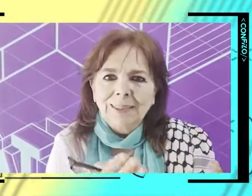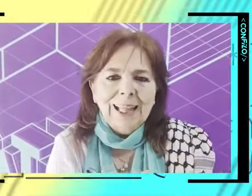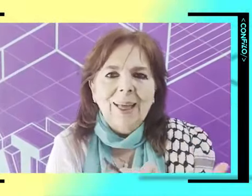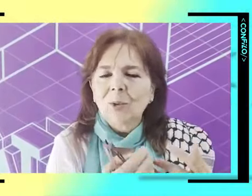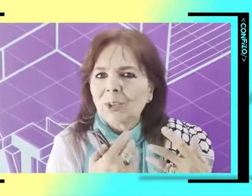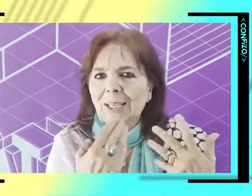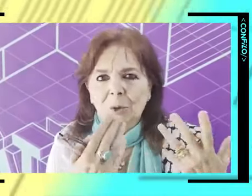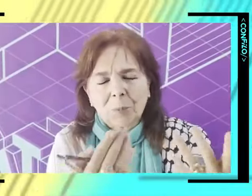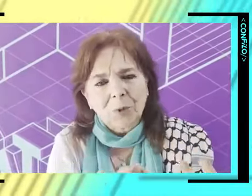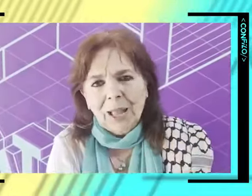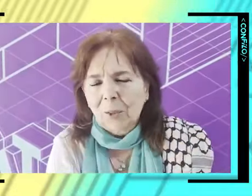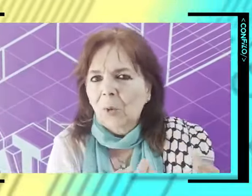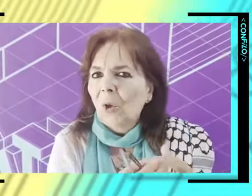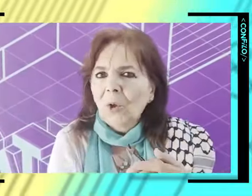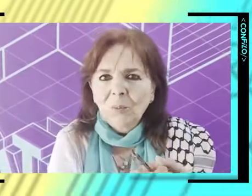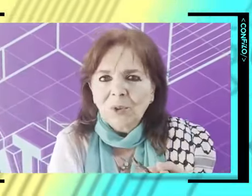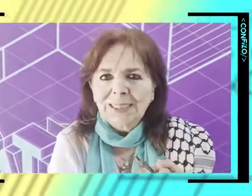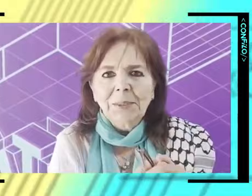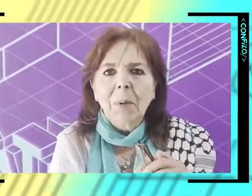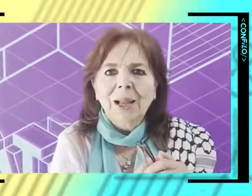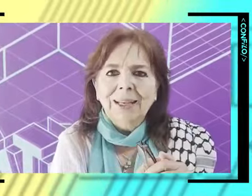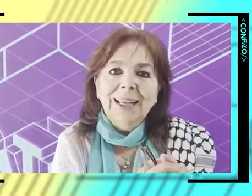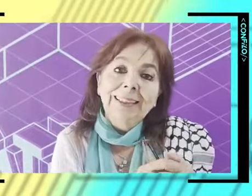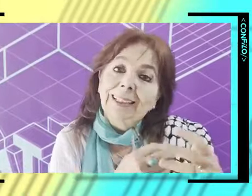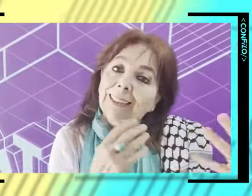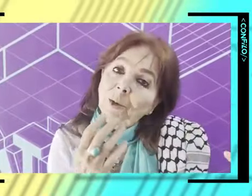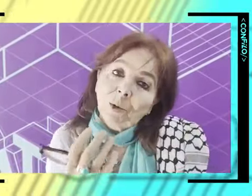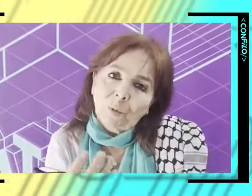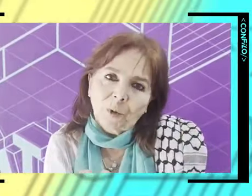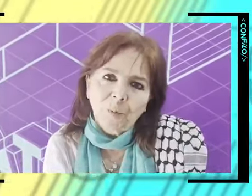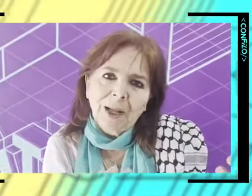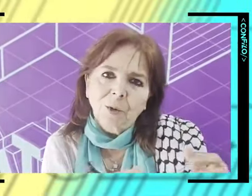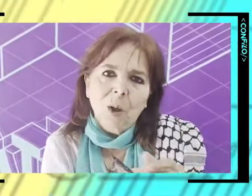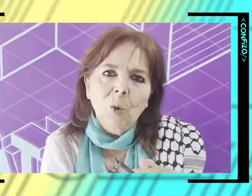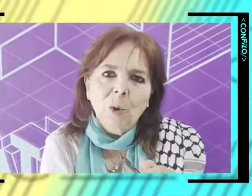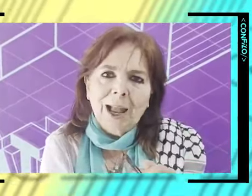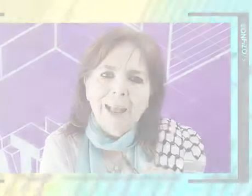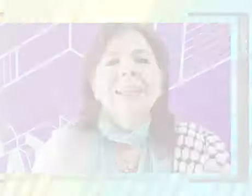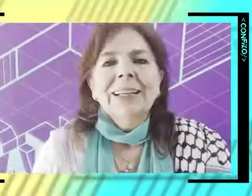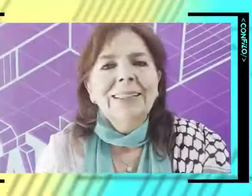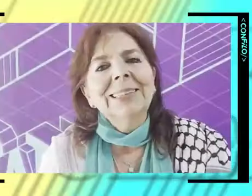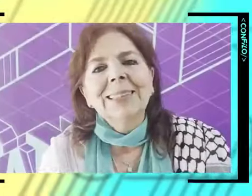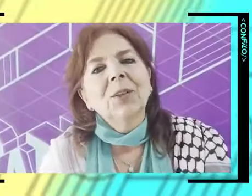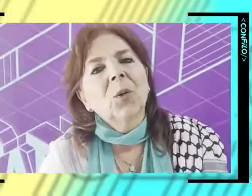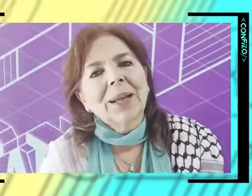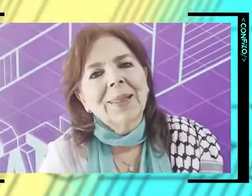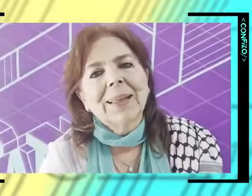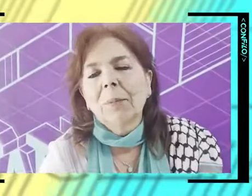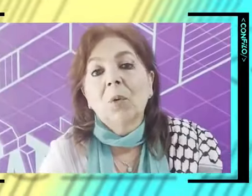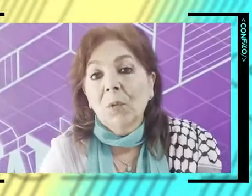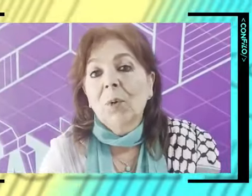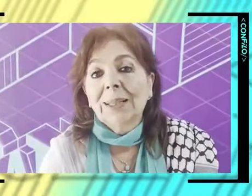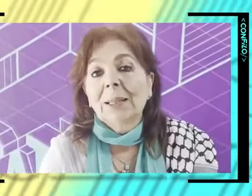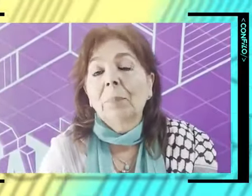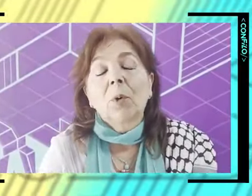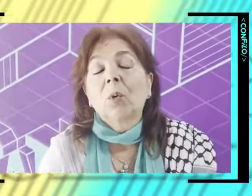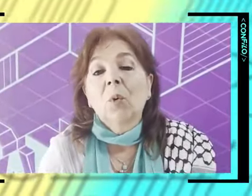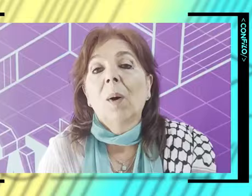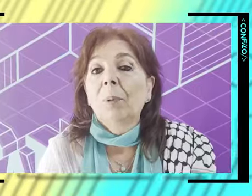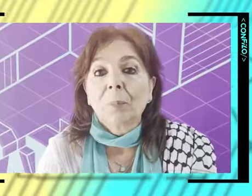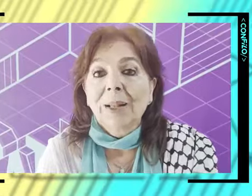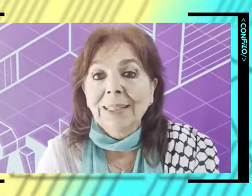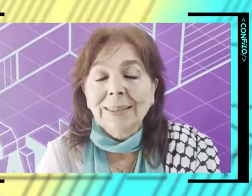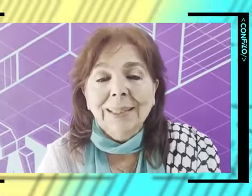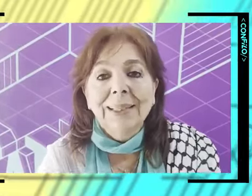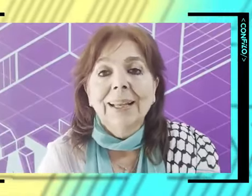ha aumentado, se ha incorporado muchísima más gente, tiene otro formato ahora, diciendo verdades muy fuertes por